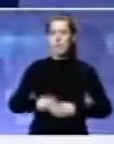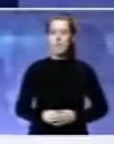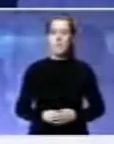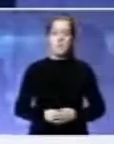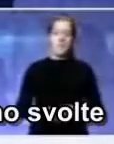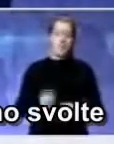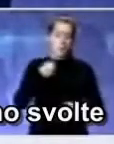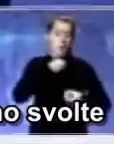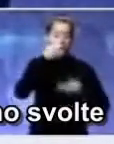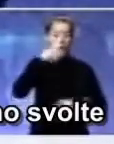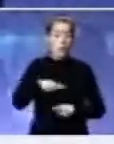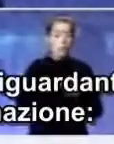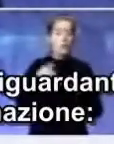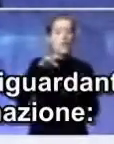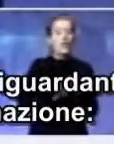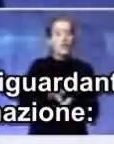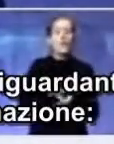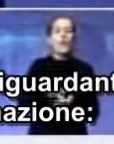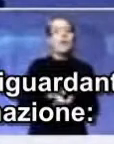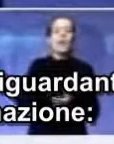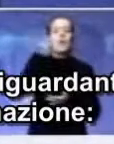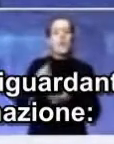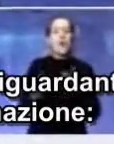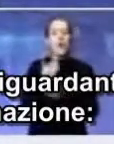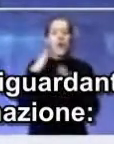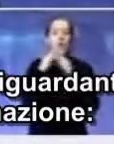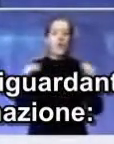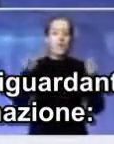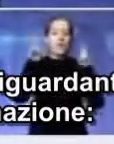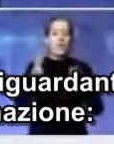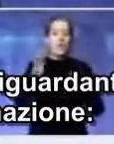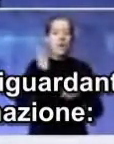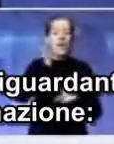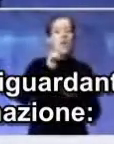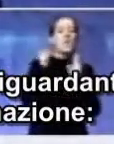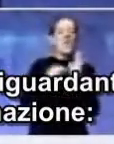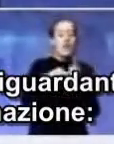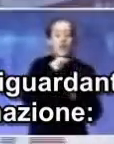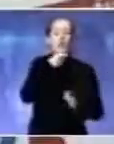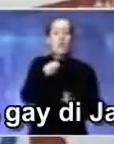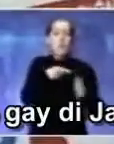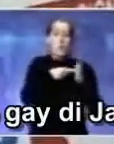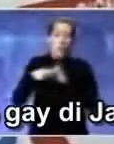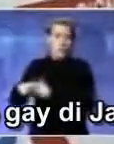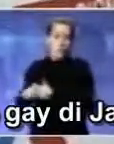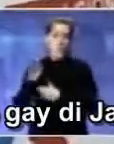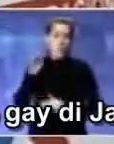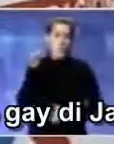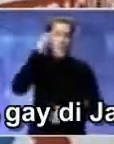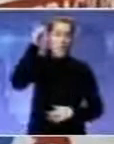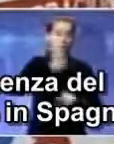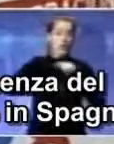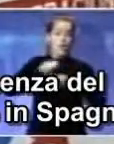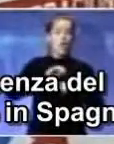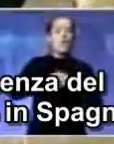Más cosas. Este mediodía se han celebrado la primera jornada andaluza sobre delitos de odio y discriminación, una iniciativa de Colega Jaén